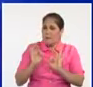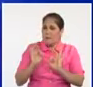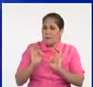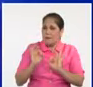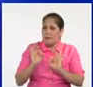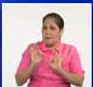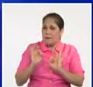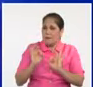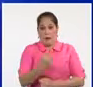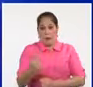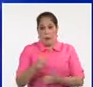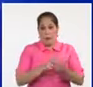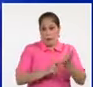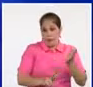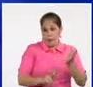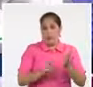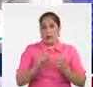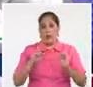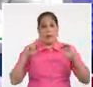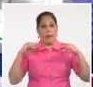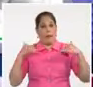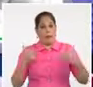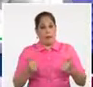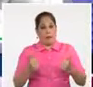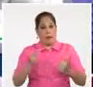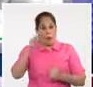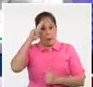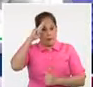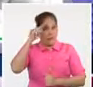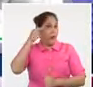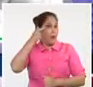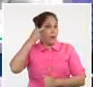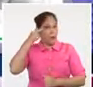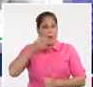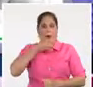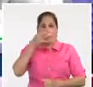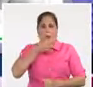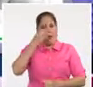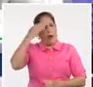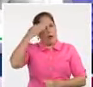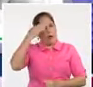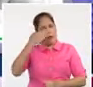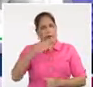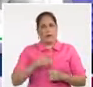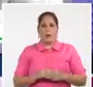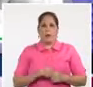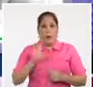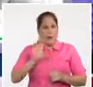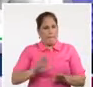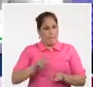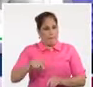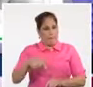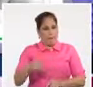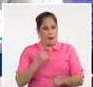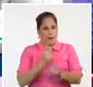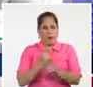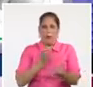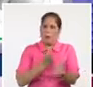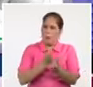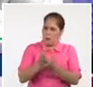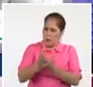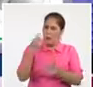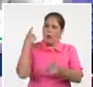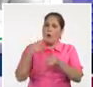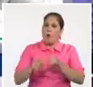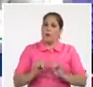parte nacional de pública. Le agradecemos, doctor. Lo esperamos mañana para seguir compartiendo otros